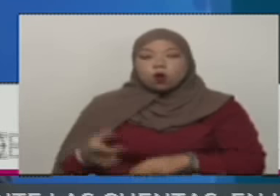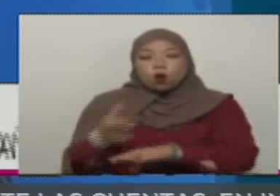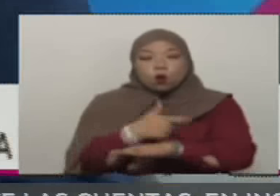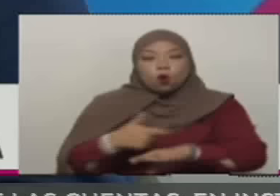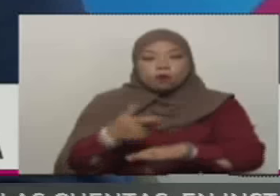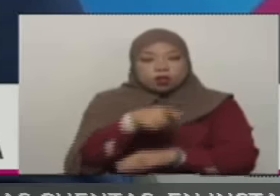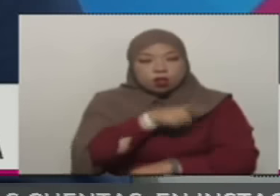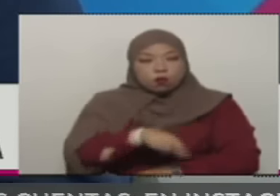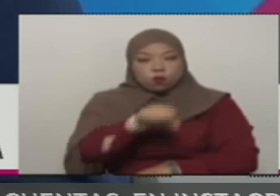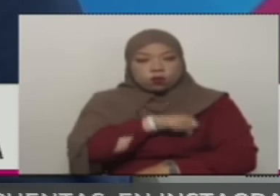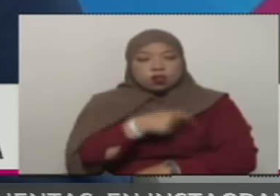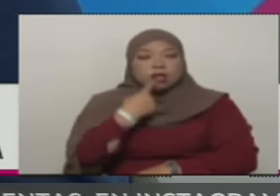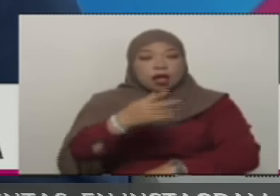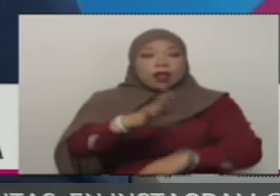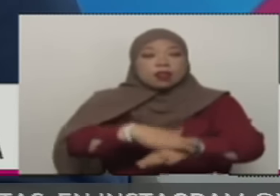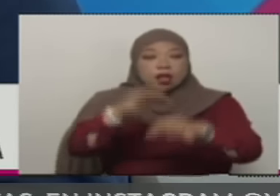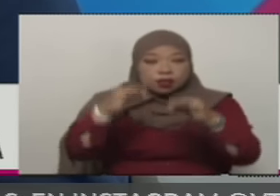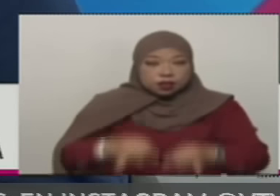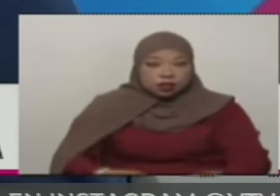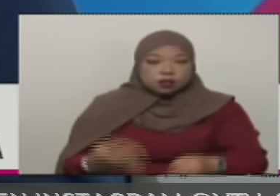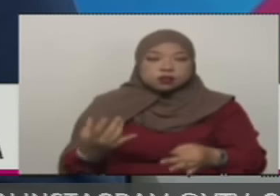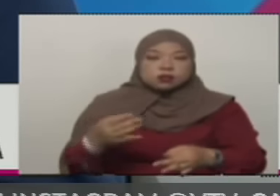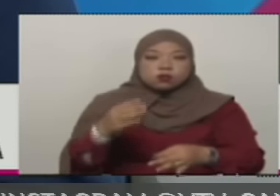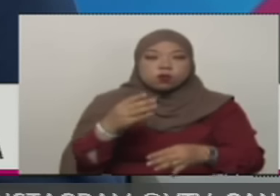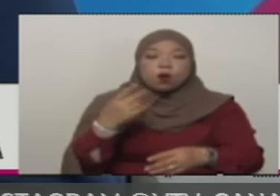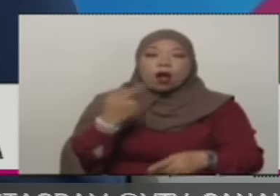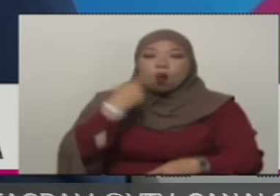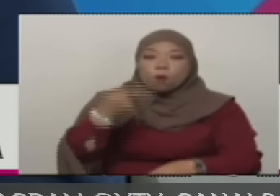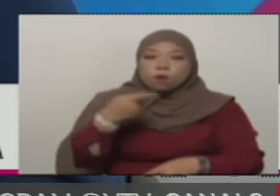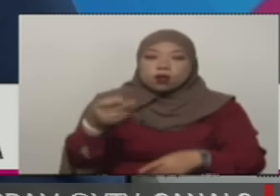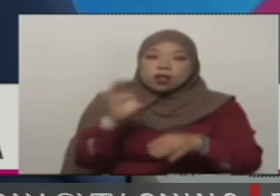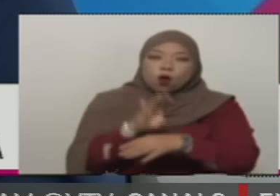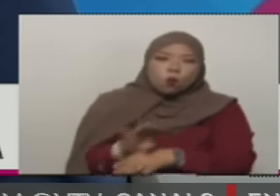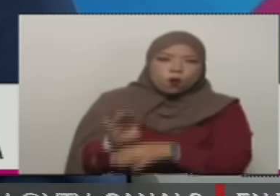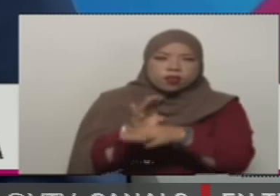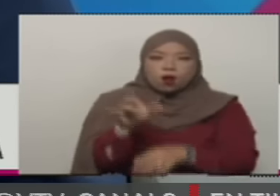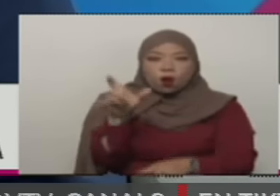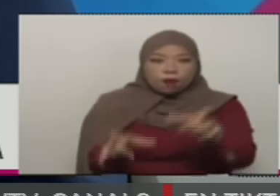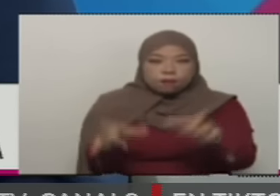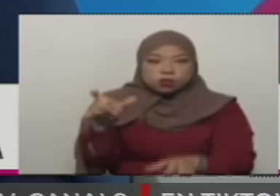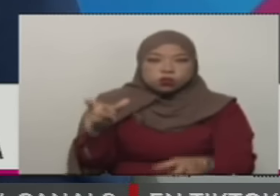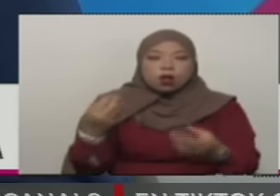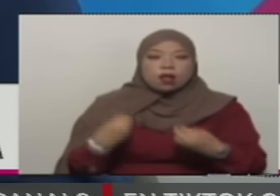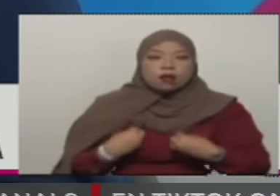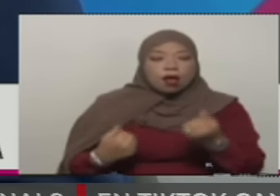España corrobora asilo político a Edmundo González Urrutia.